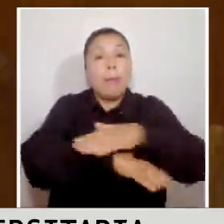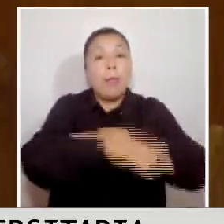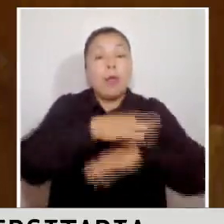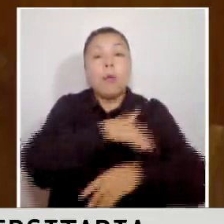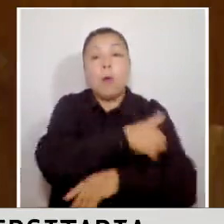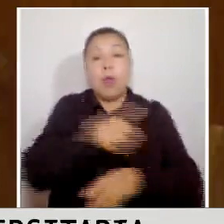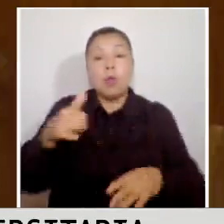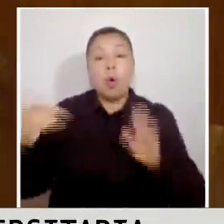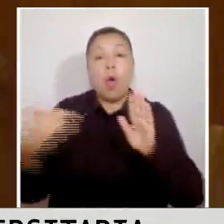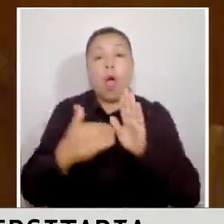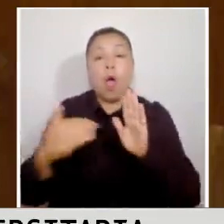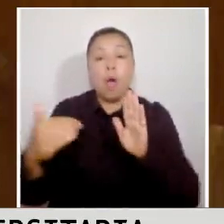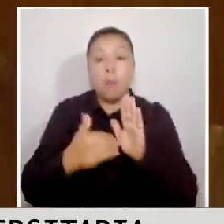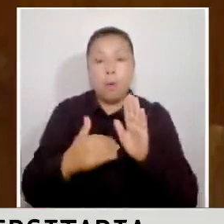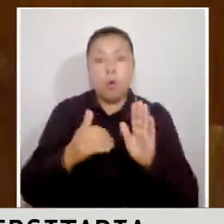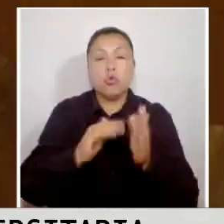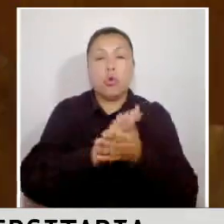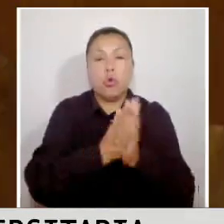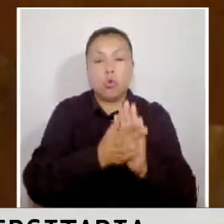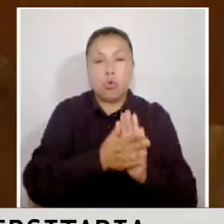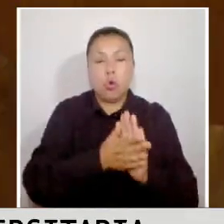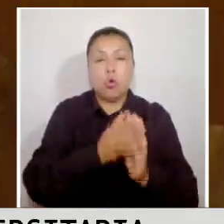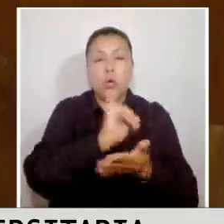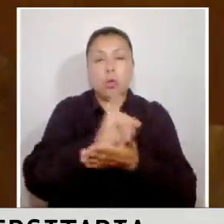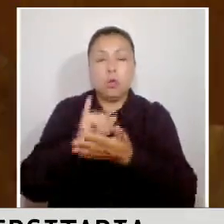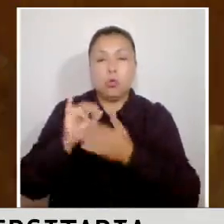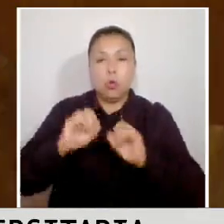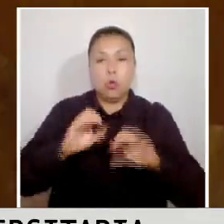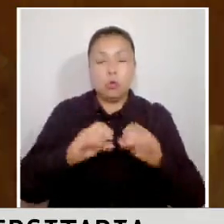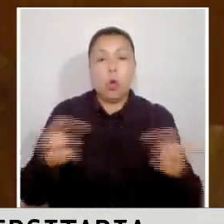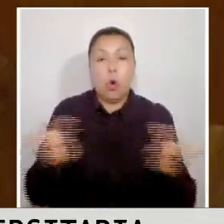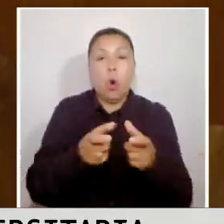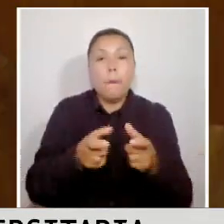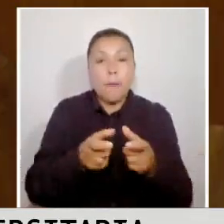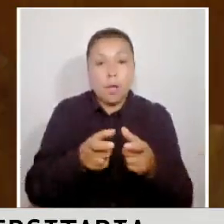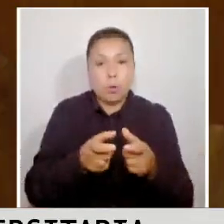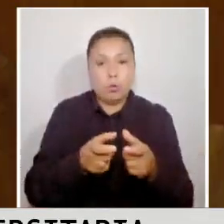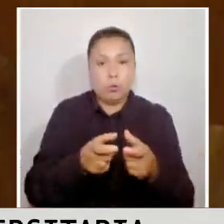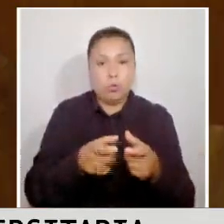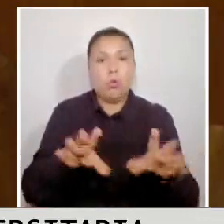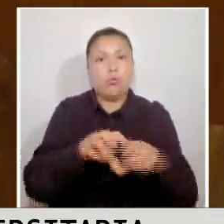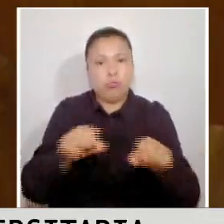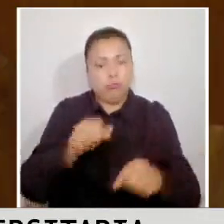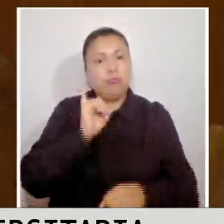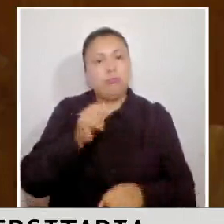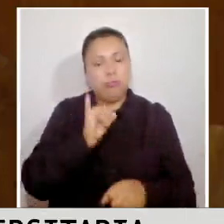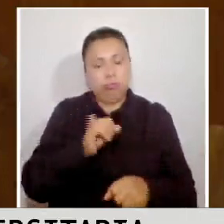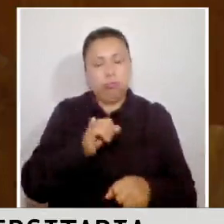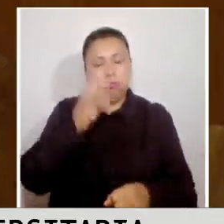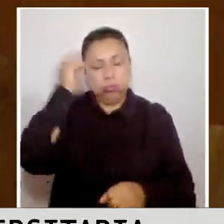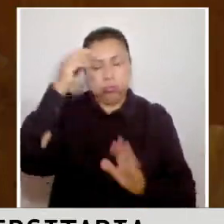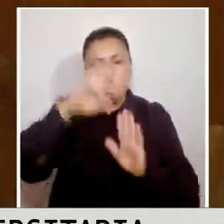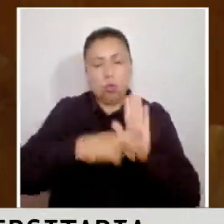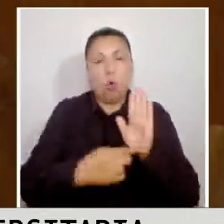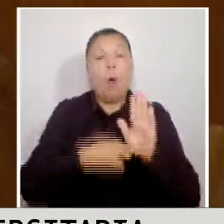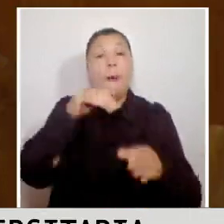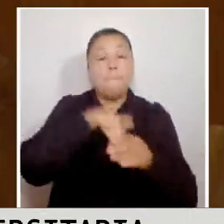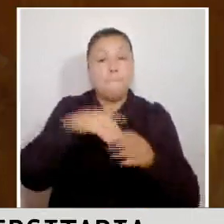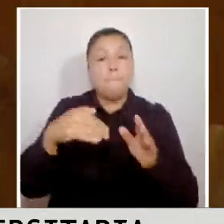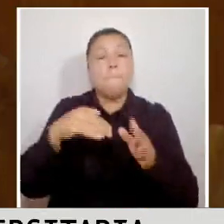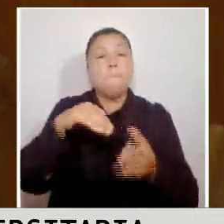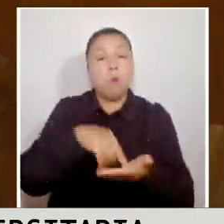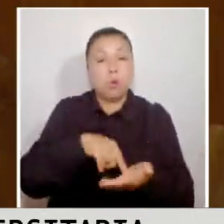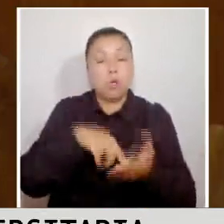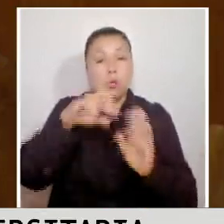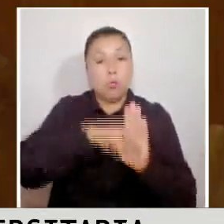apoyo de todos los actores de la educación la comisión concordando plenamente con la propuesta la puso en votación el proyecto